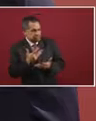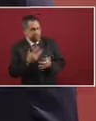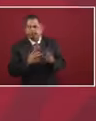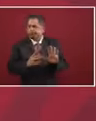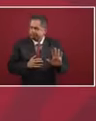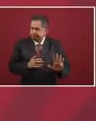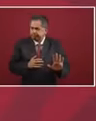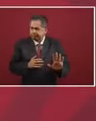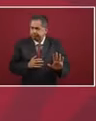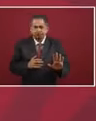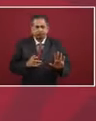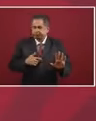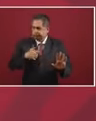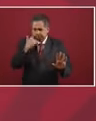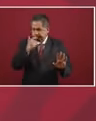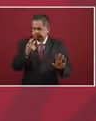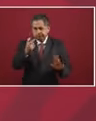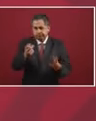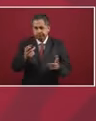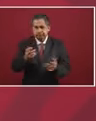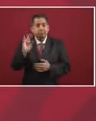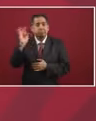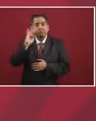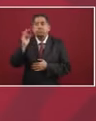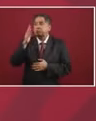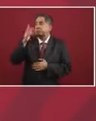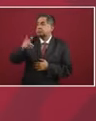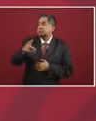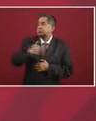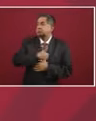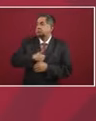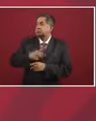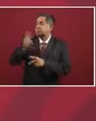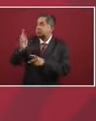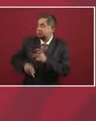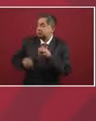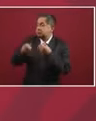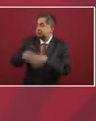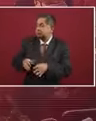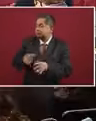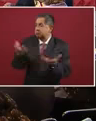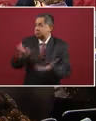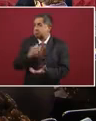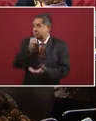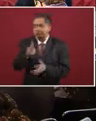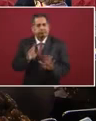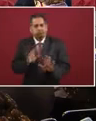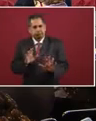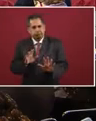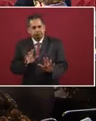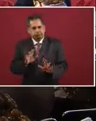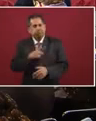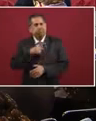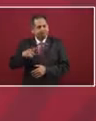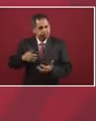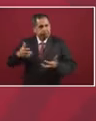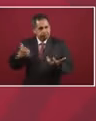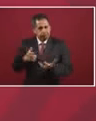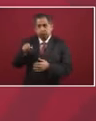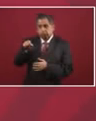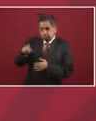y sería lamentable que no se hiciera esta obra, que va a ayudar mucho para